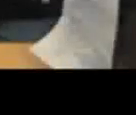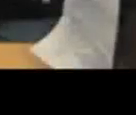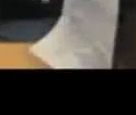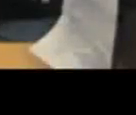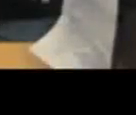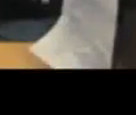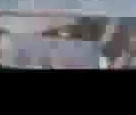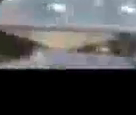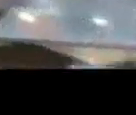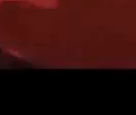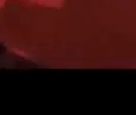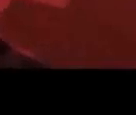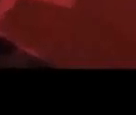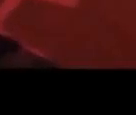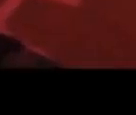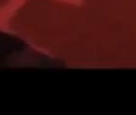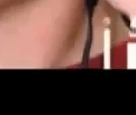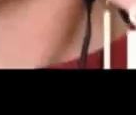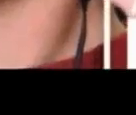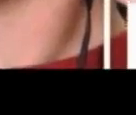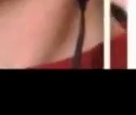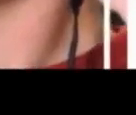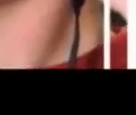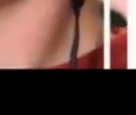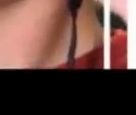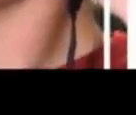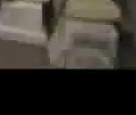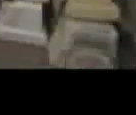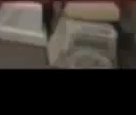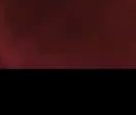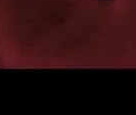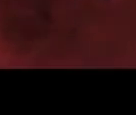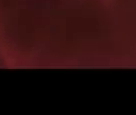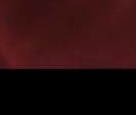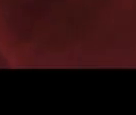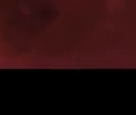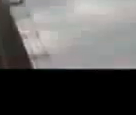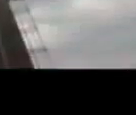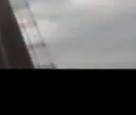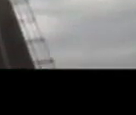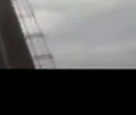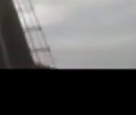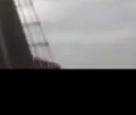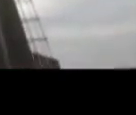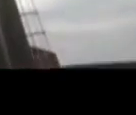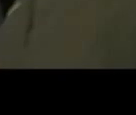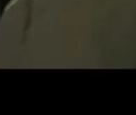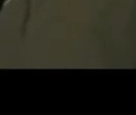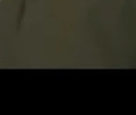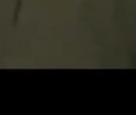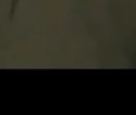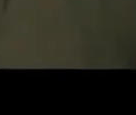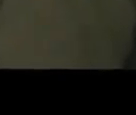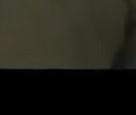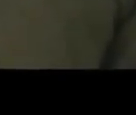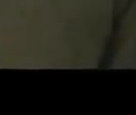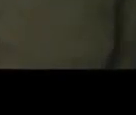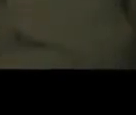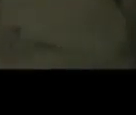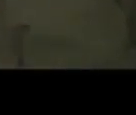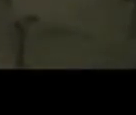y nosotros compramos. ¿Adquirimos algo porque queremos o porque nos seducen para que lo compremos?